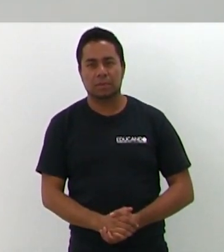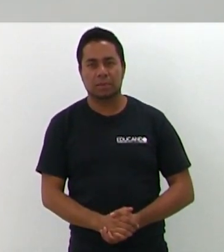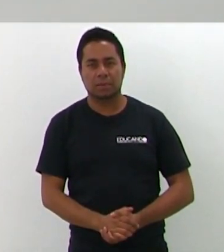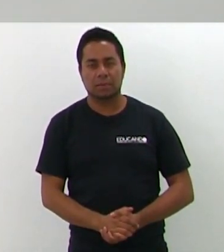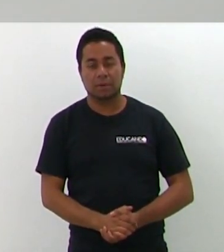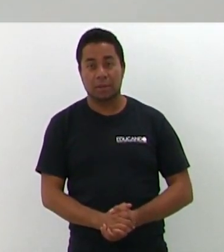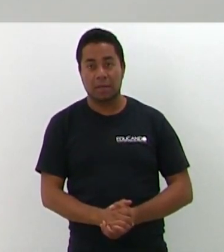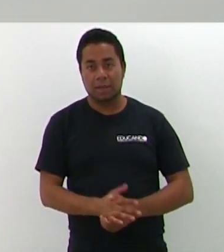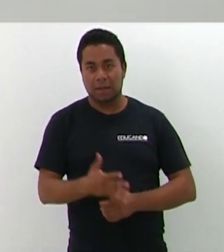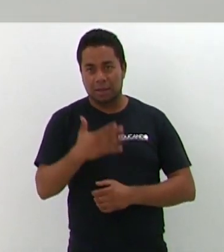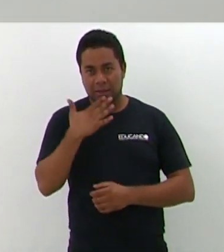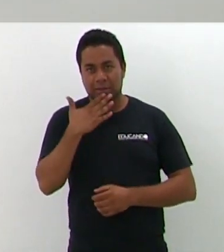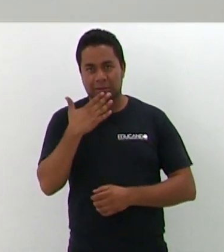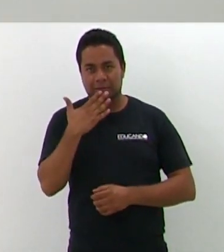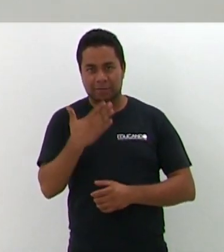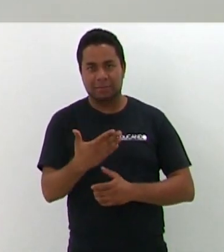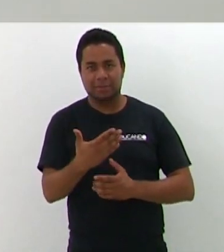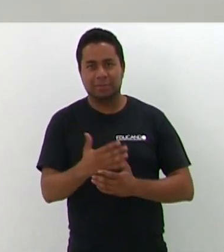Bien.